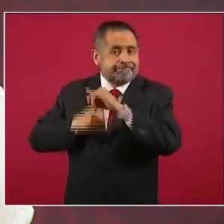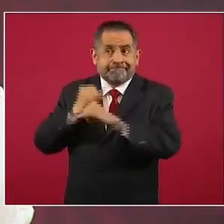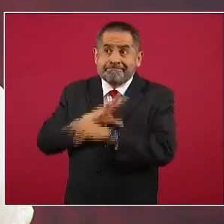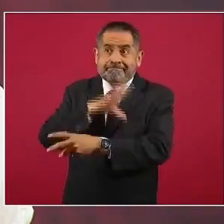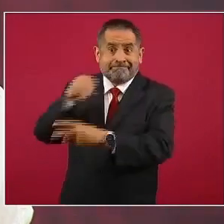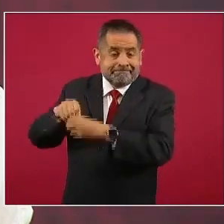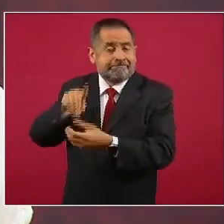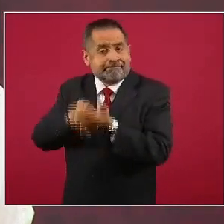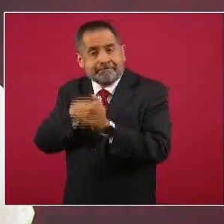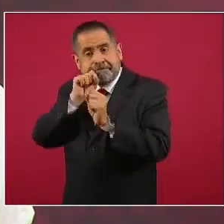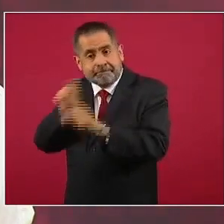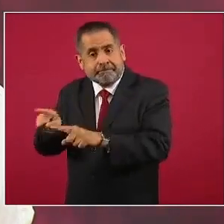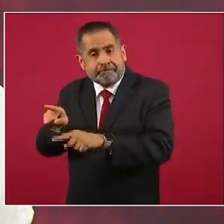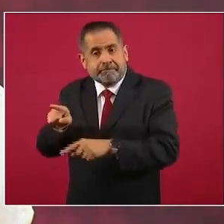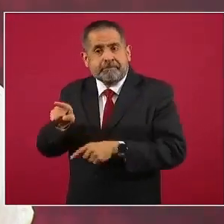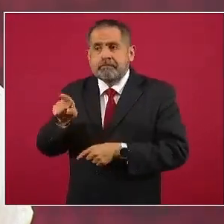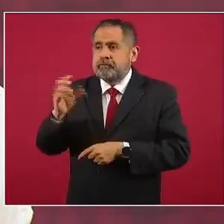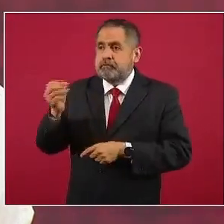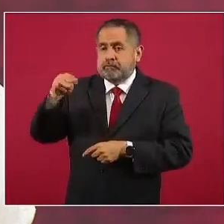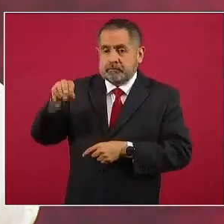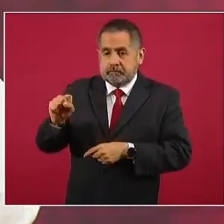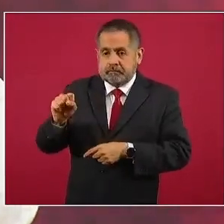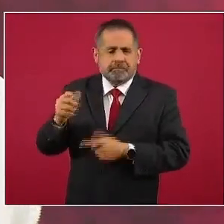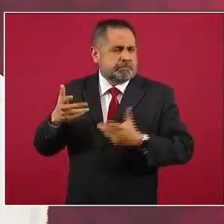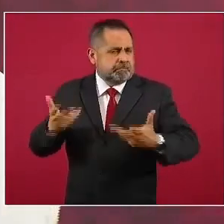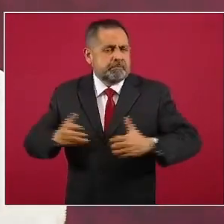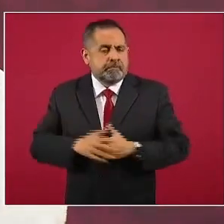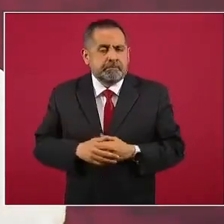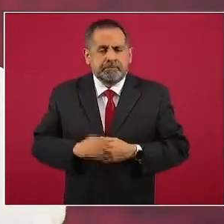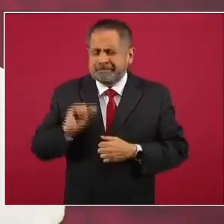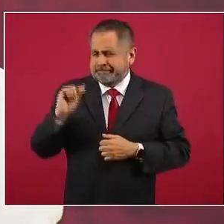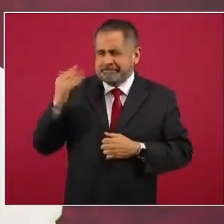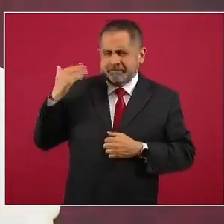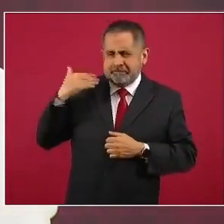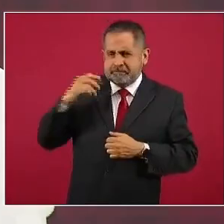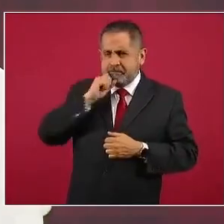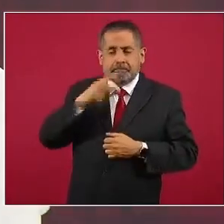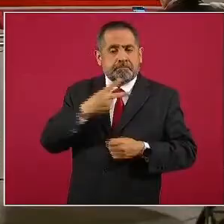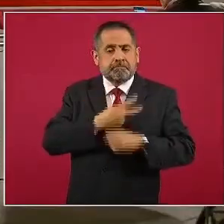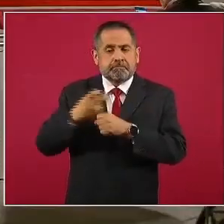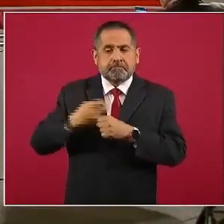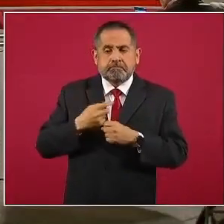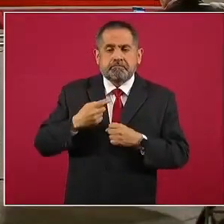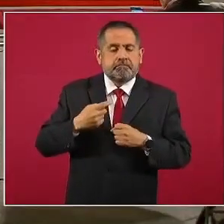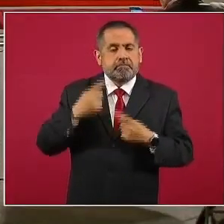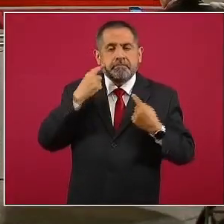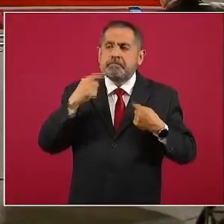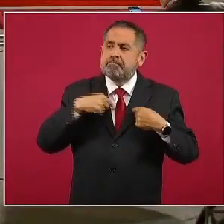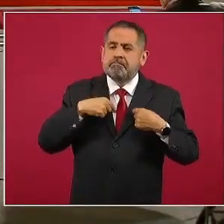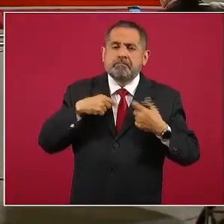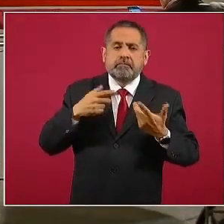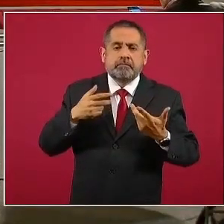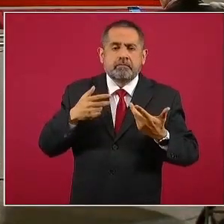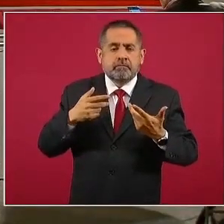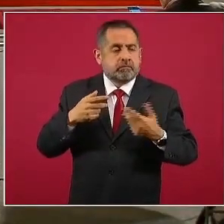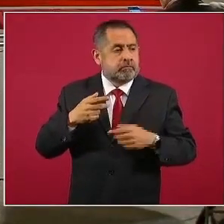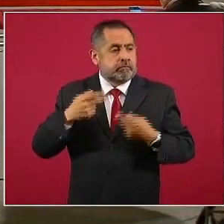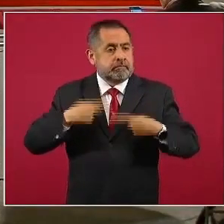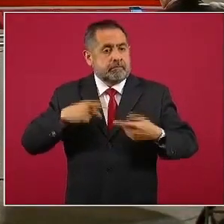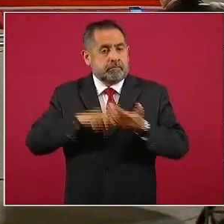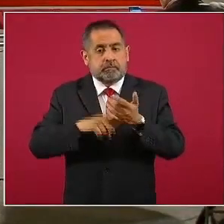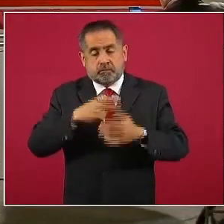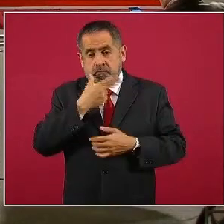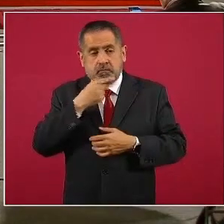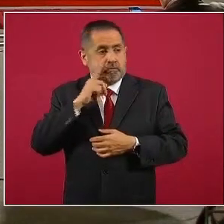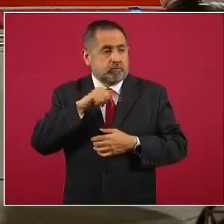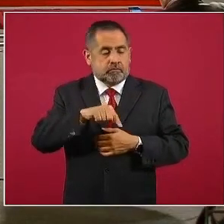en la Organización Mundial de la Salud. Acabamos de recibir también una invitación para que funcionarias de